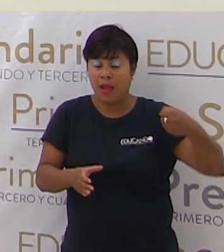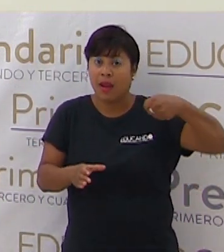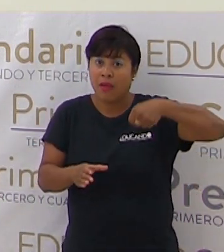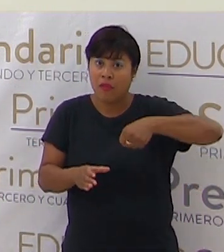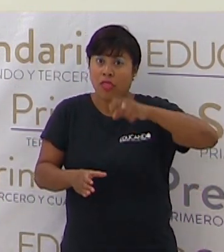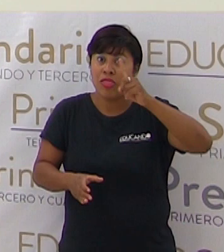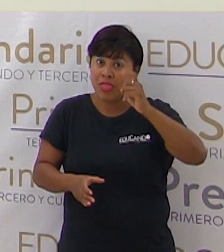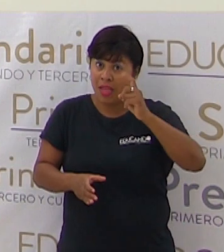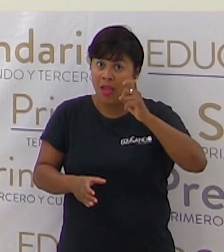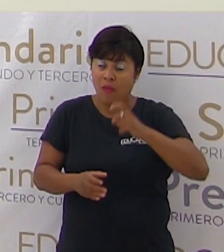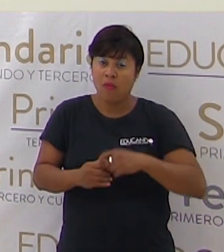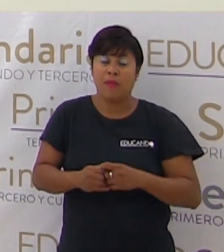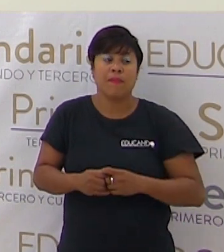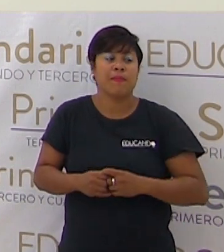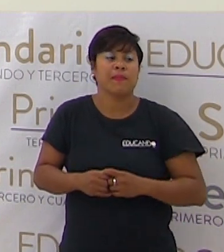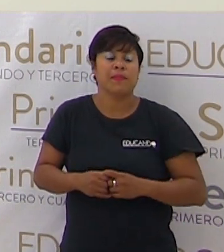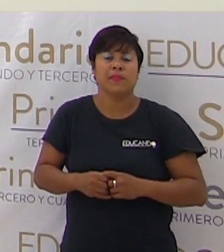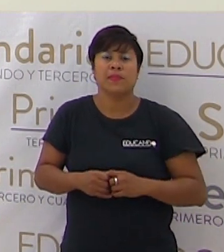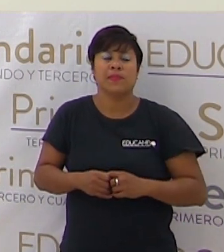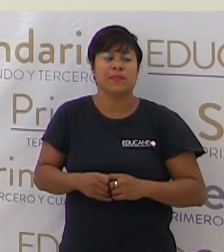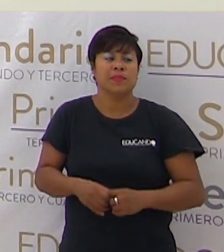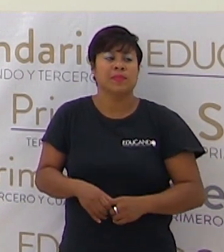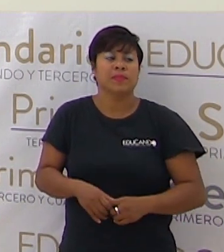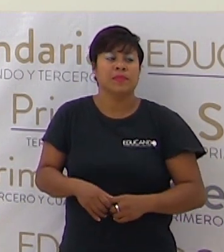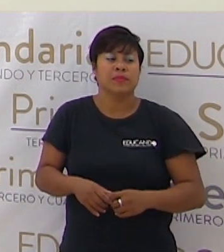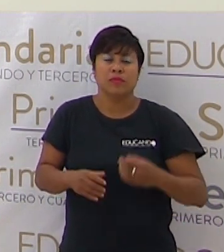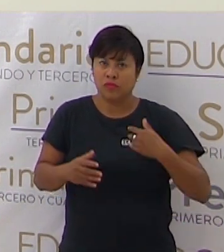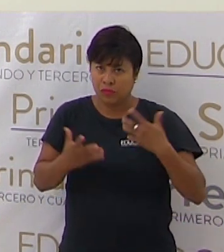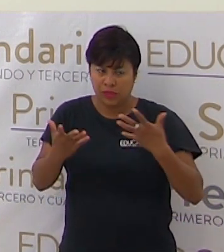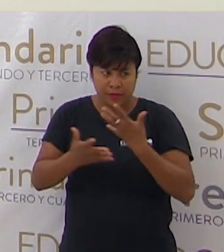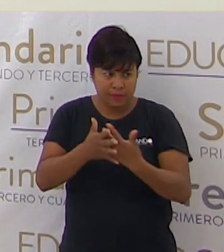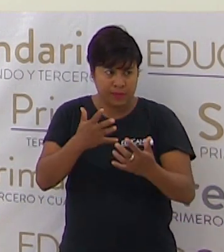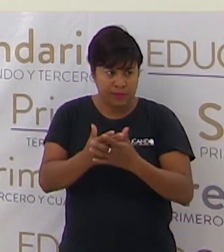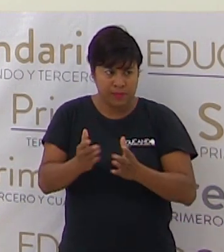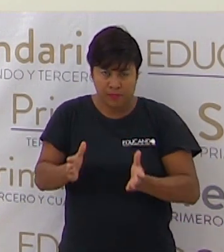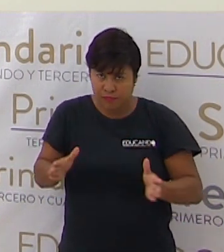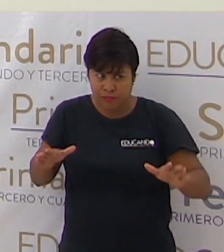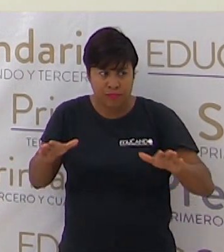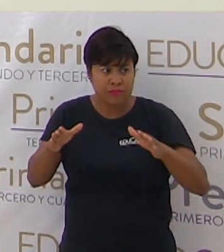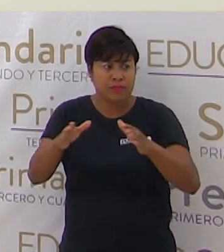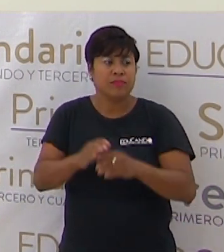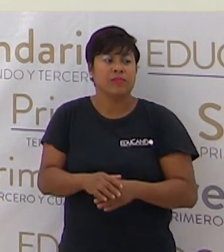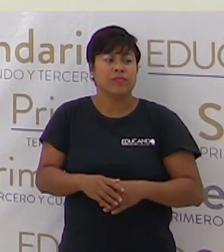de agua, sí, lo voy a hacer según yo, como yo lo veo, pero creo que lo veo